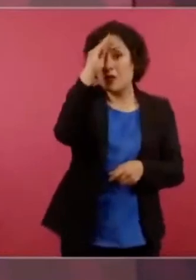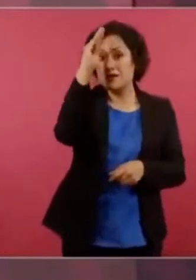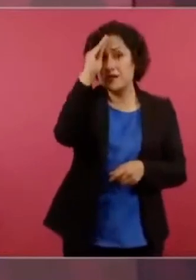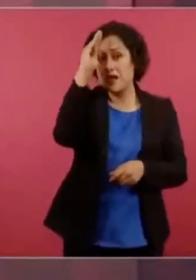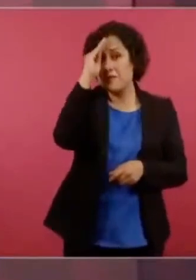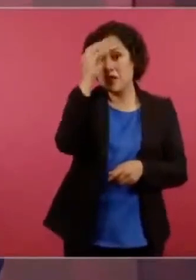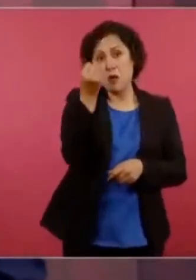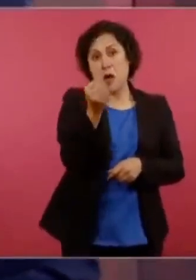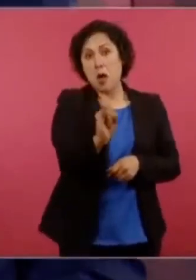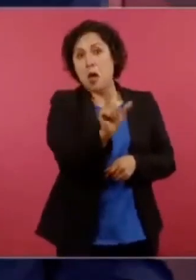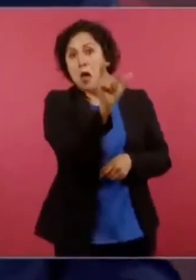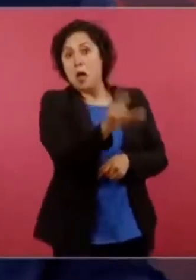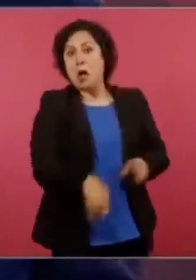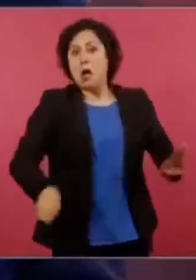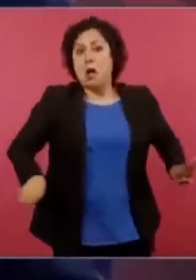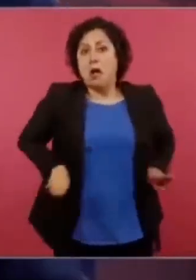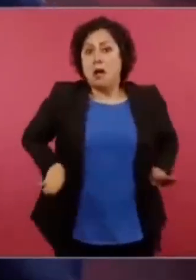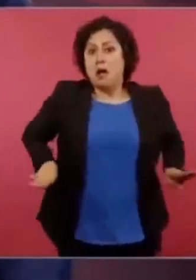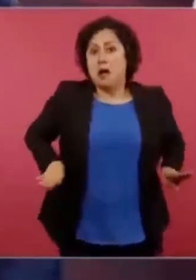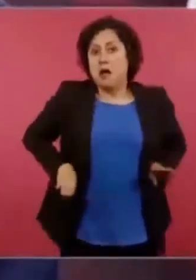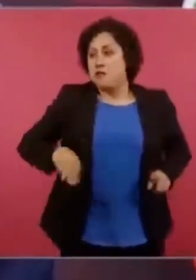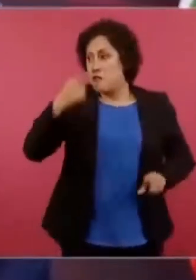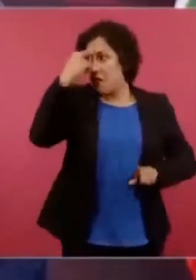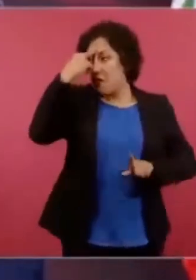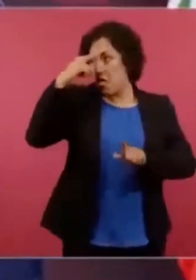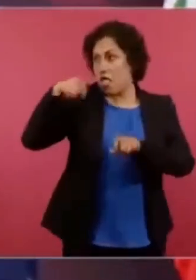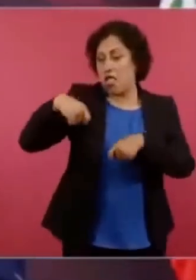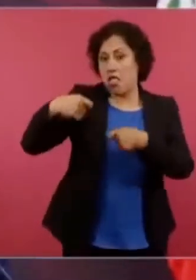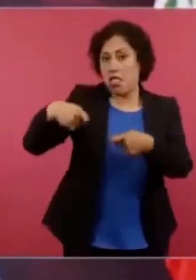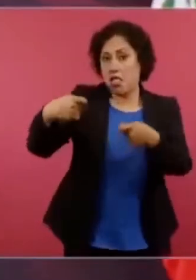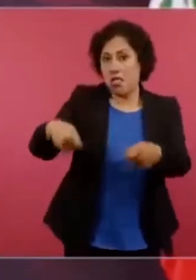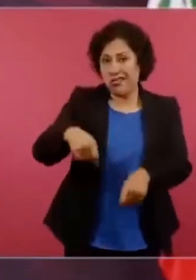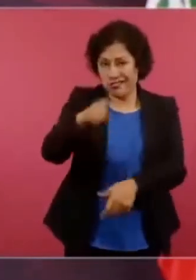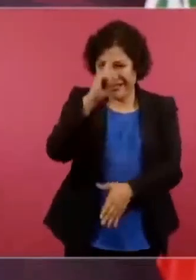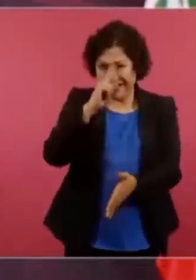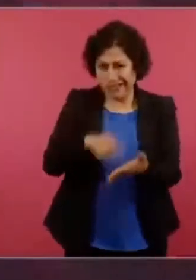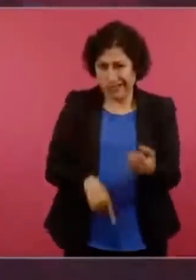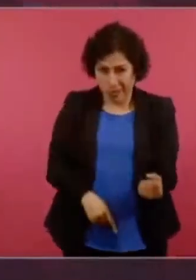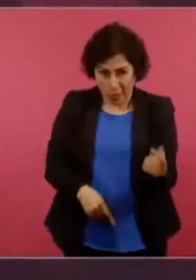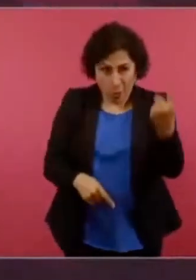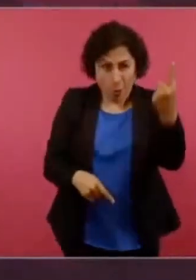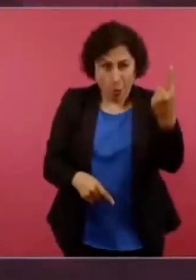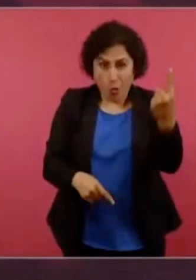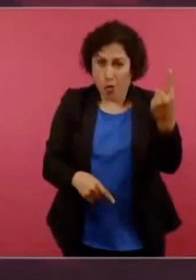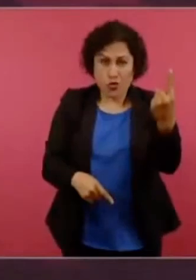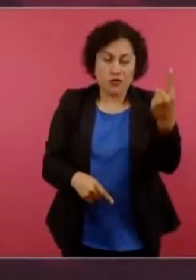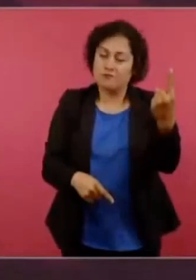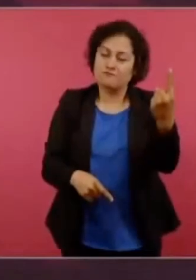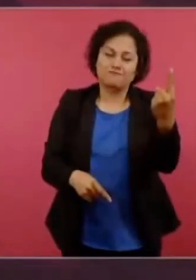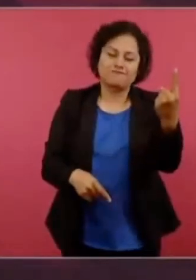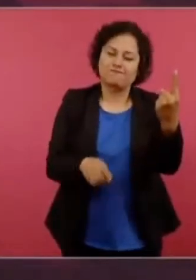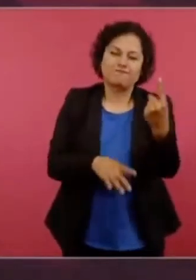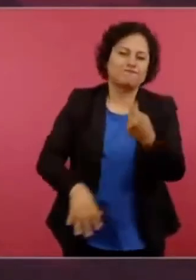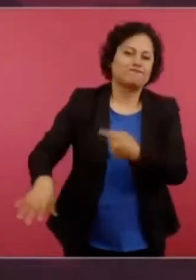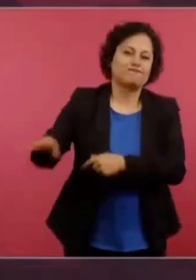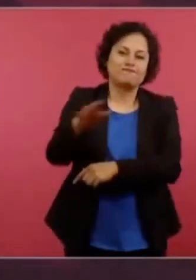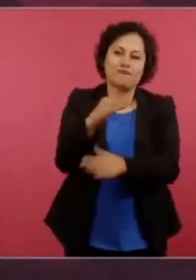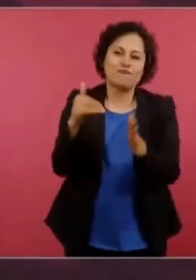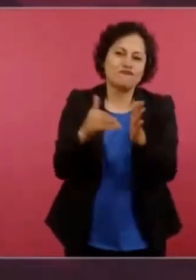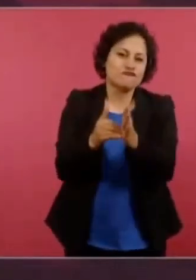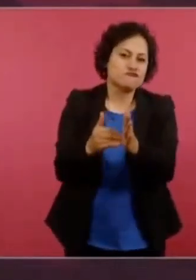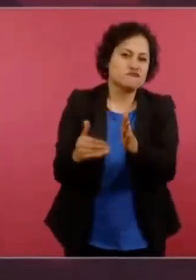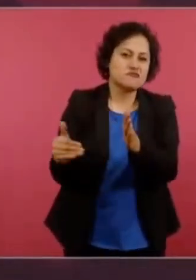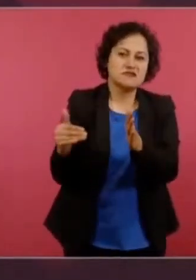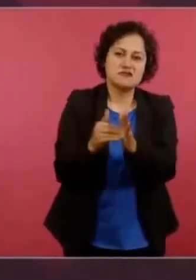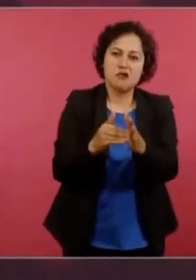los conservadores. Y no son pocos, son millones.